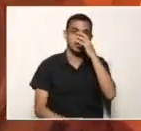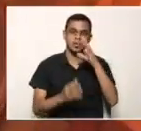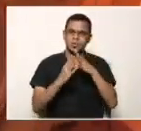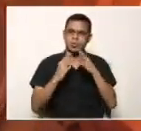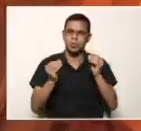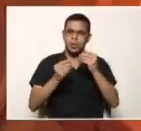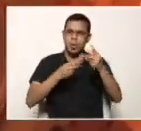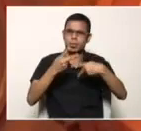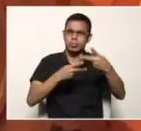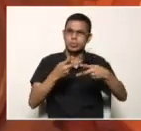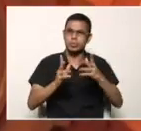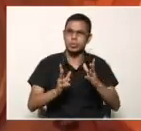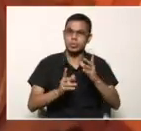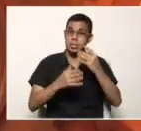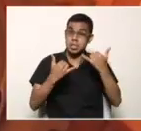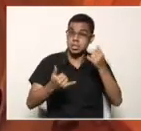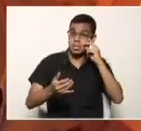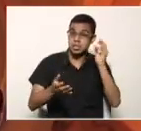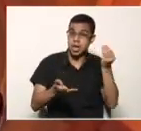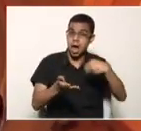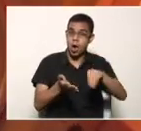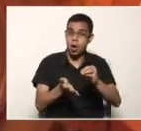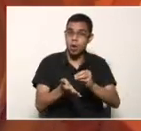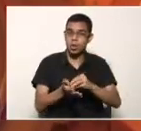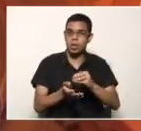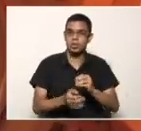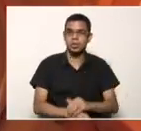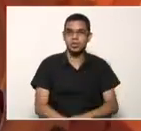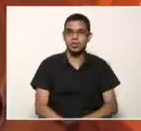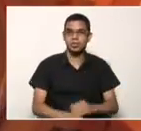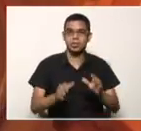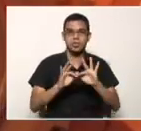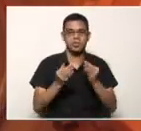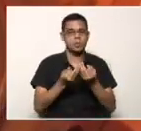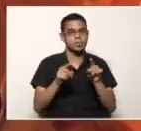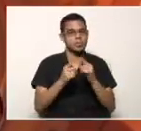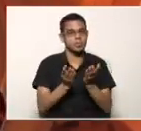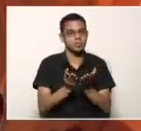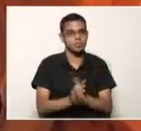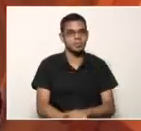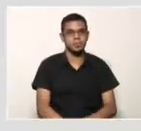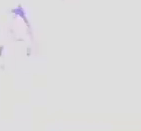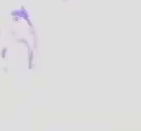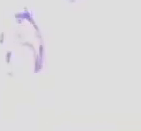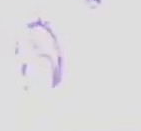Soberanía. Nos vamos a una pausa y ya volvemos con mucho más que ver en su programa de entretenimiento educativo.